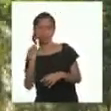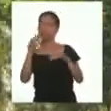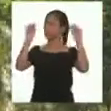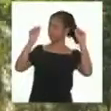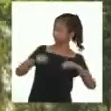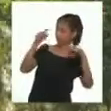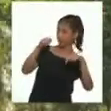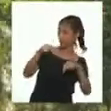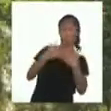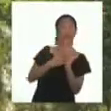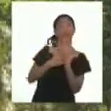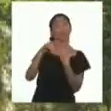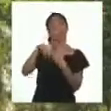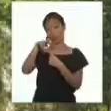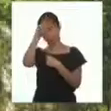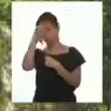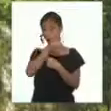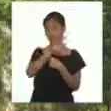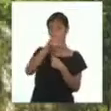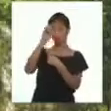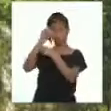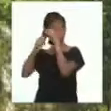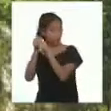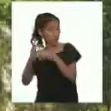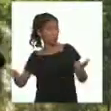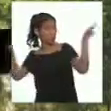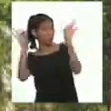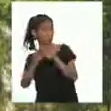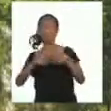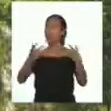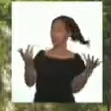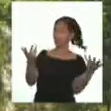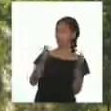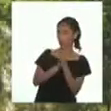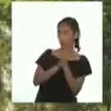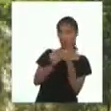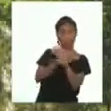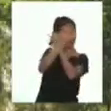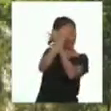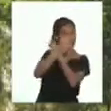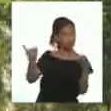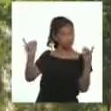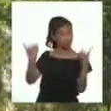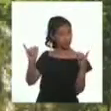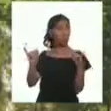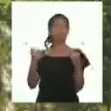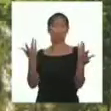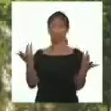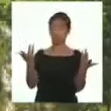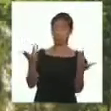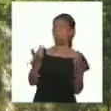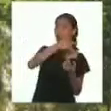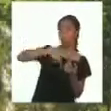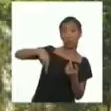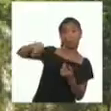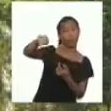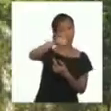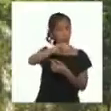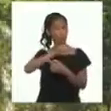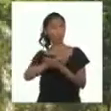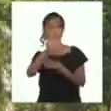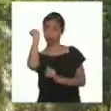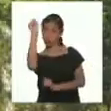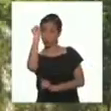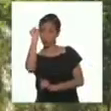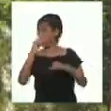Este bicentenario es muy importante, porque si bien la independencia no logró cumplir con